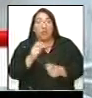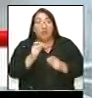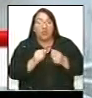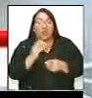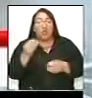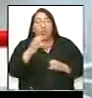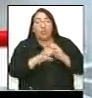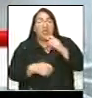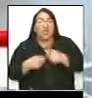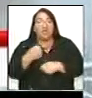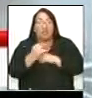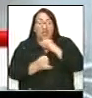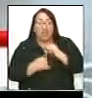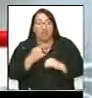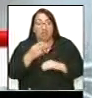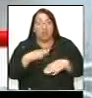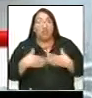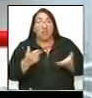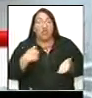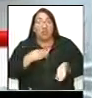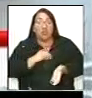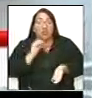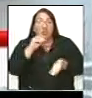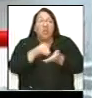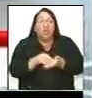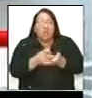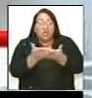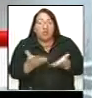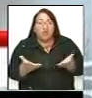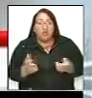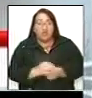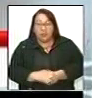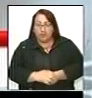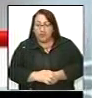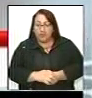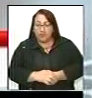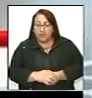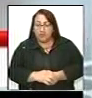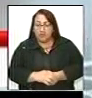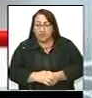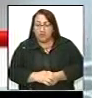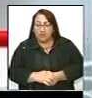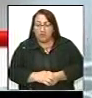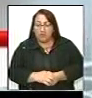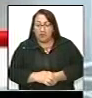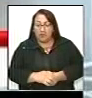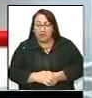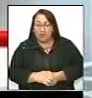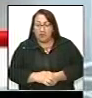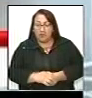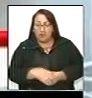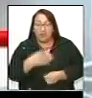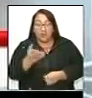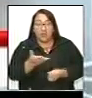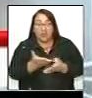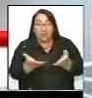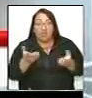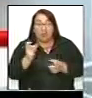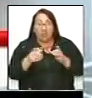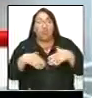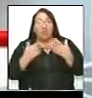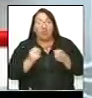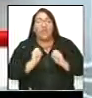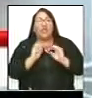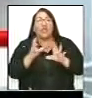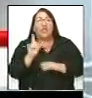internacional para que podemos poner estos productos ya ahí disponible para las personas para que pueden dejar de